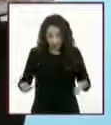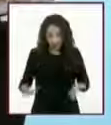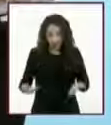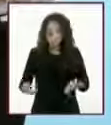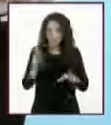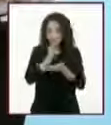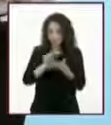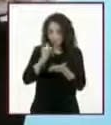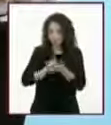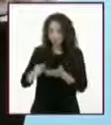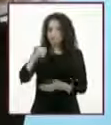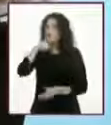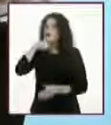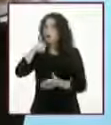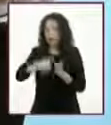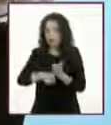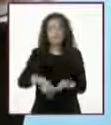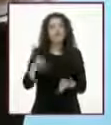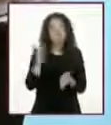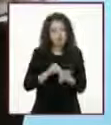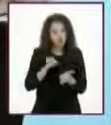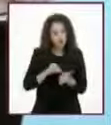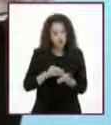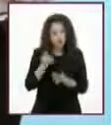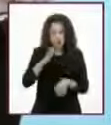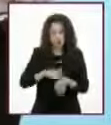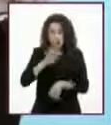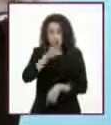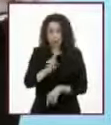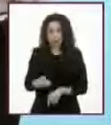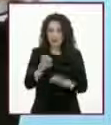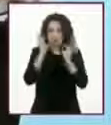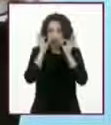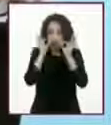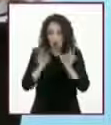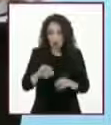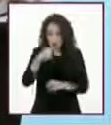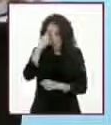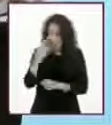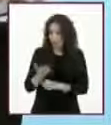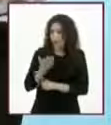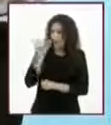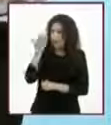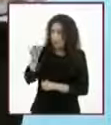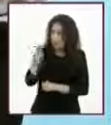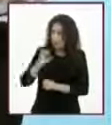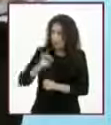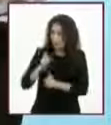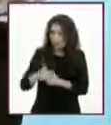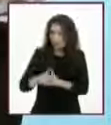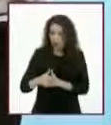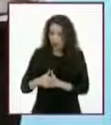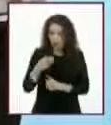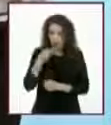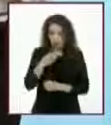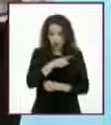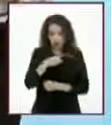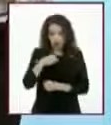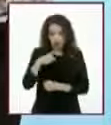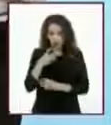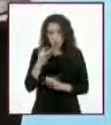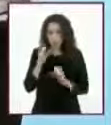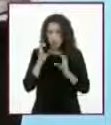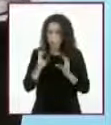escribiendo, sobre todo las cartas formales que sirven para solicitar algo. Es por ello que deben escribirse